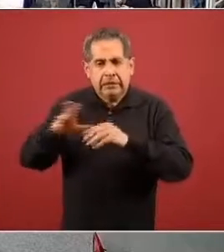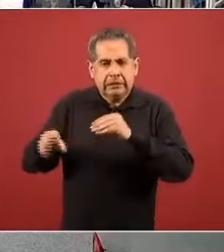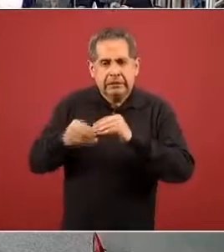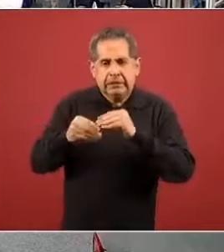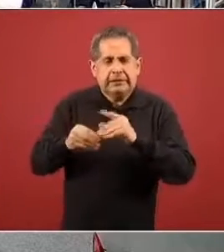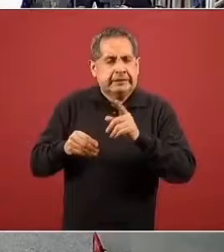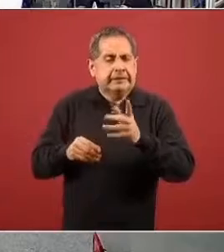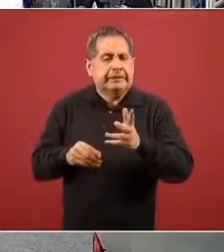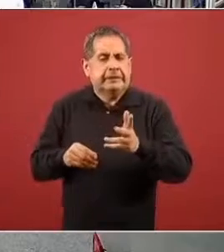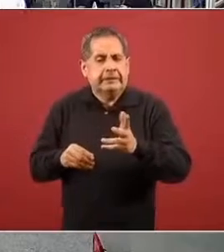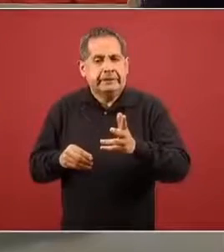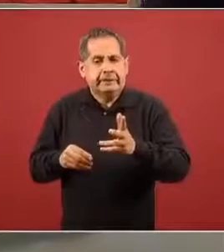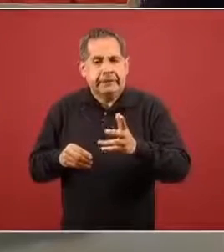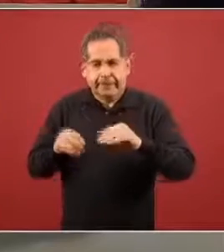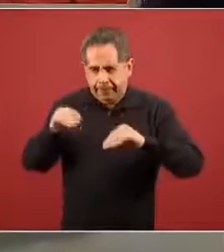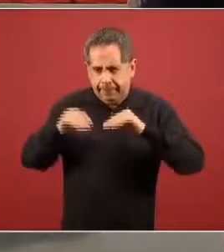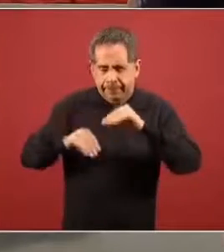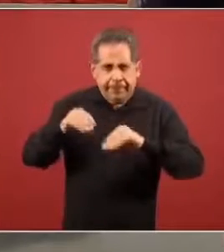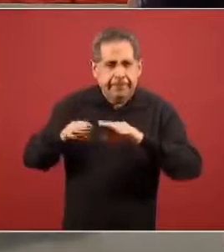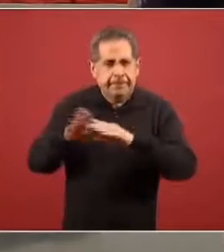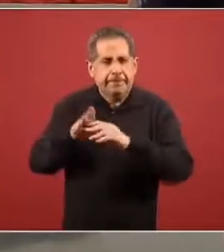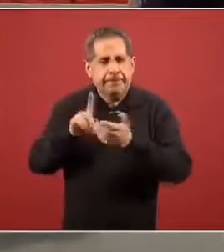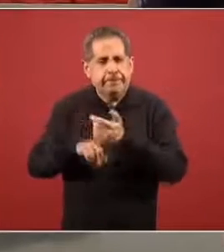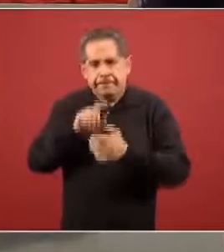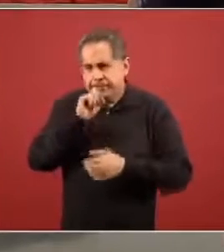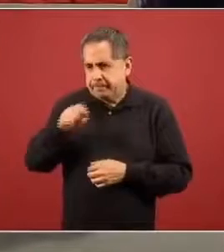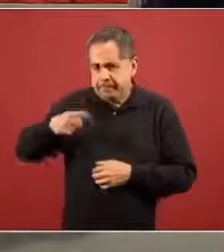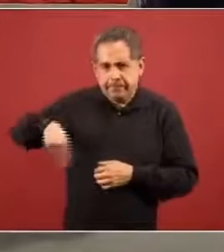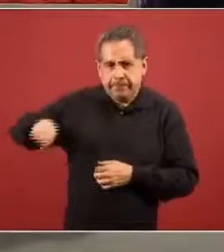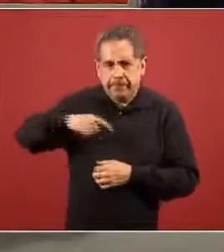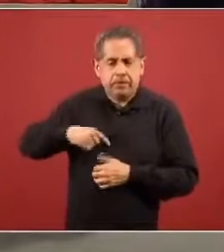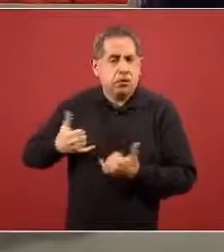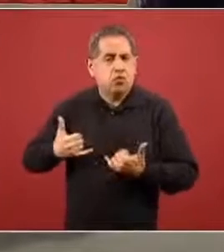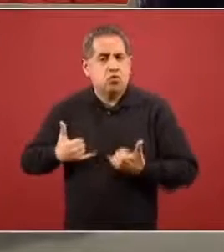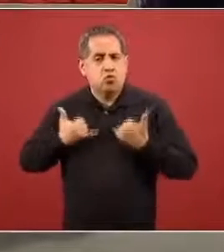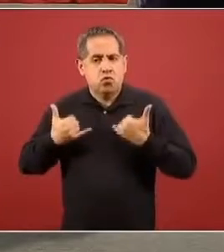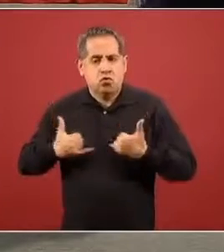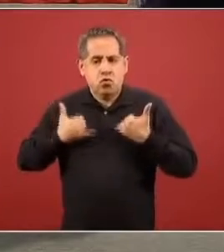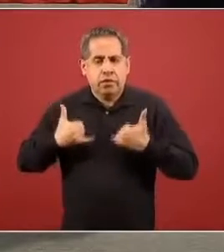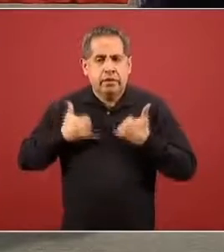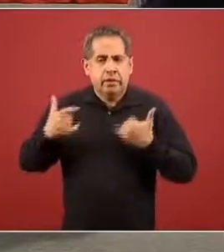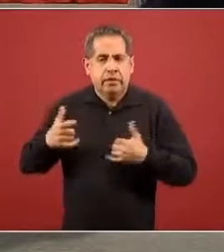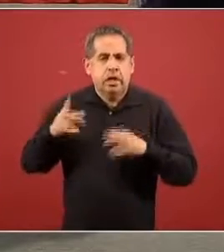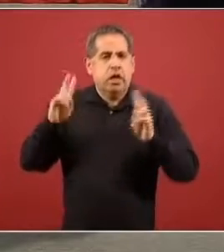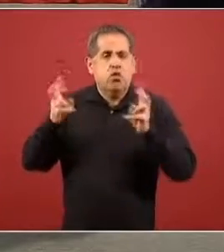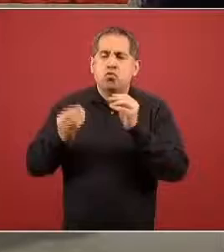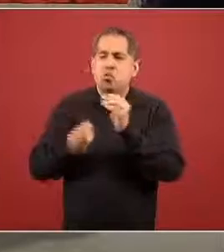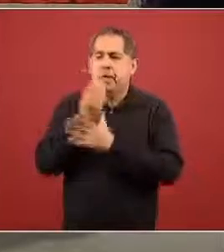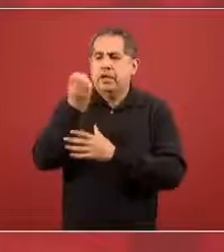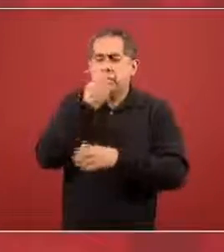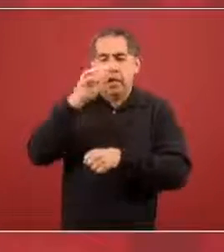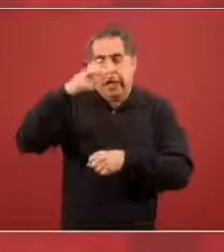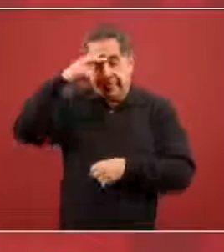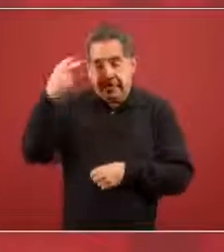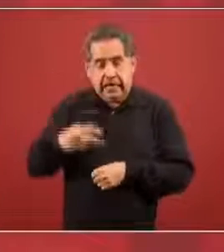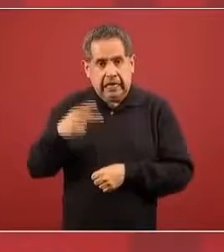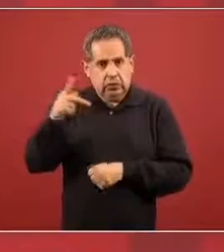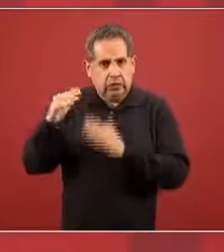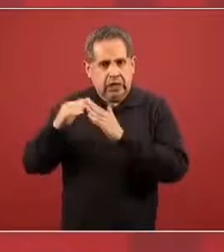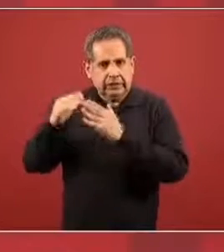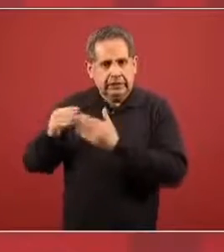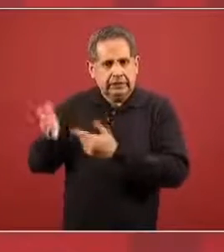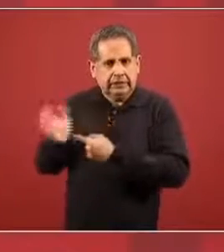adicional que prepararon también los jóvenes de la Nueva Escuela Mexicana desde sus